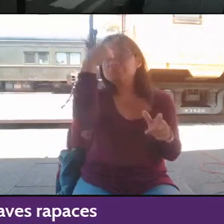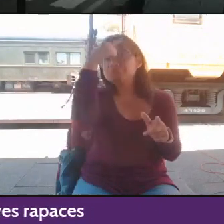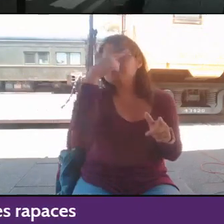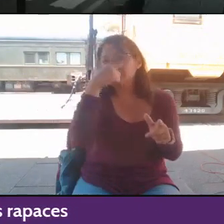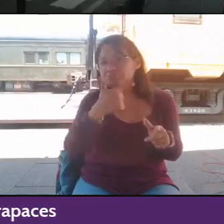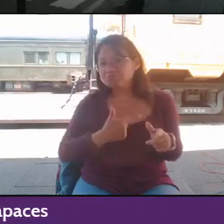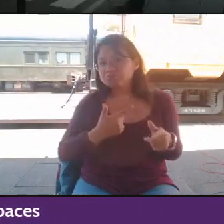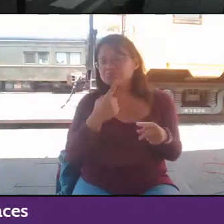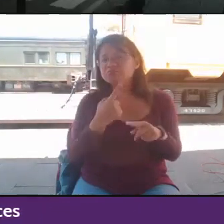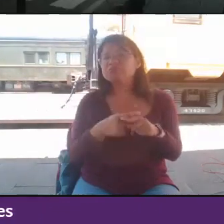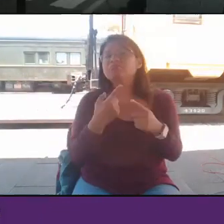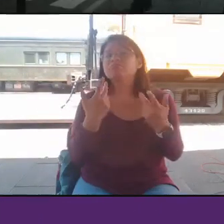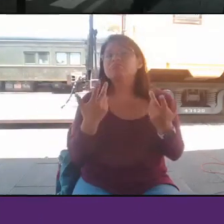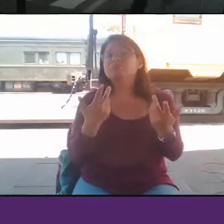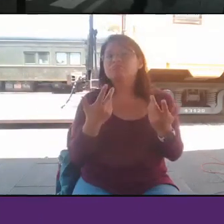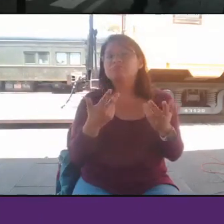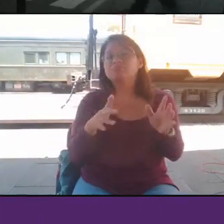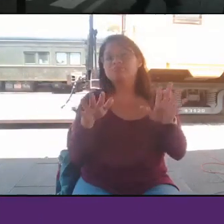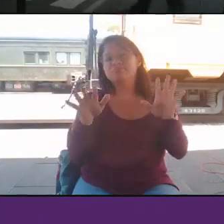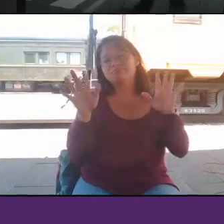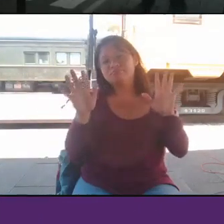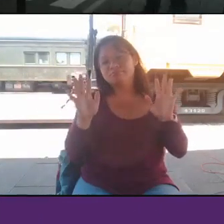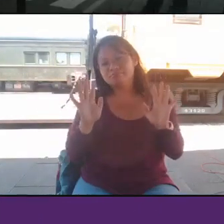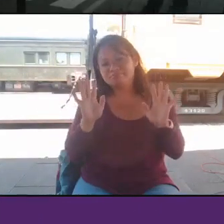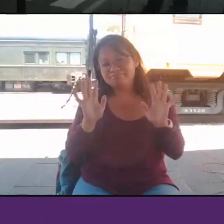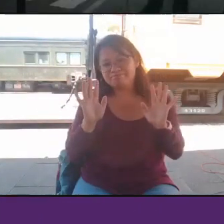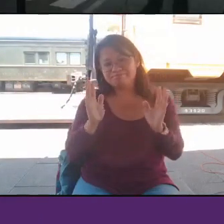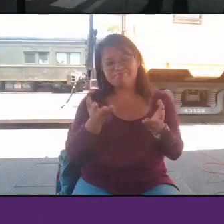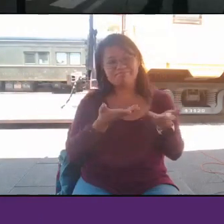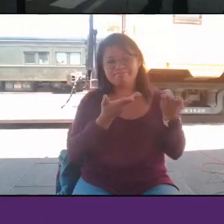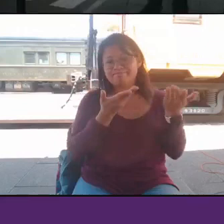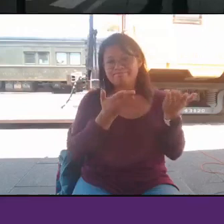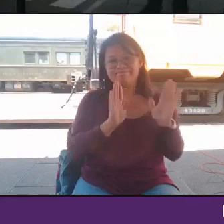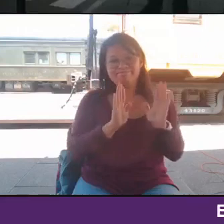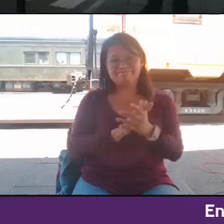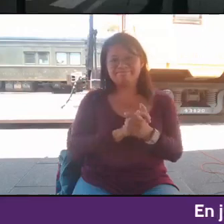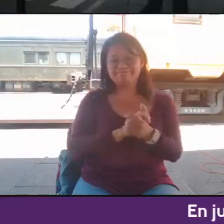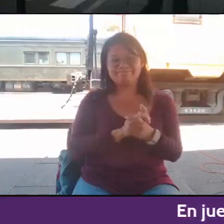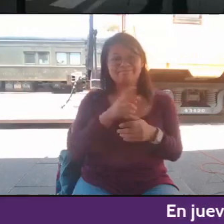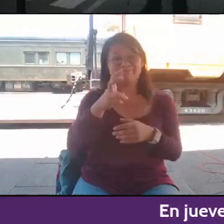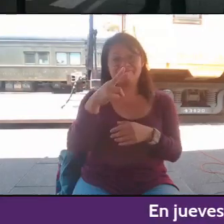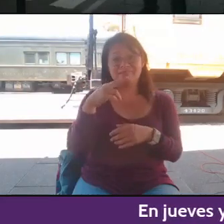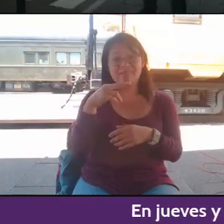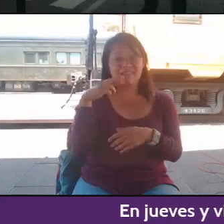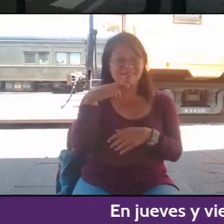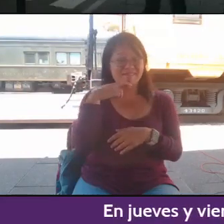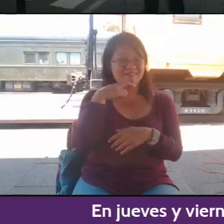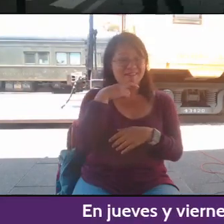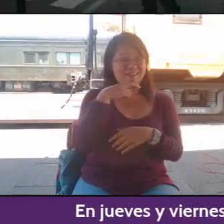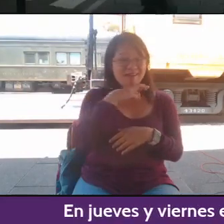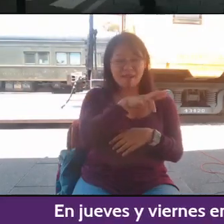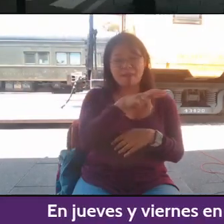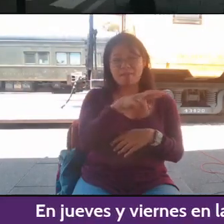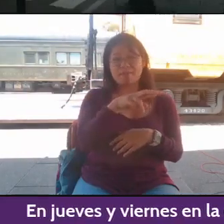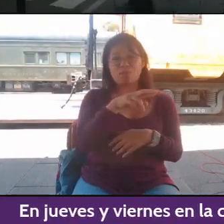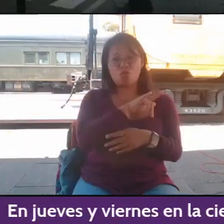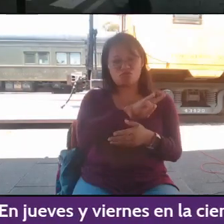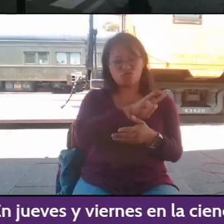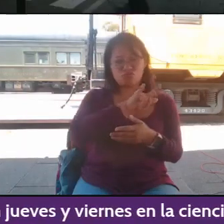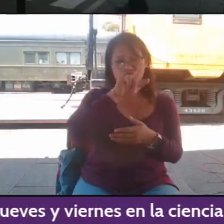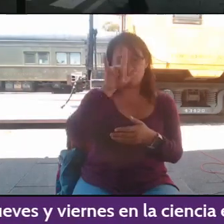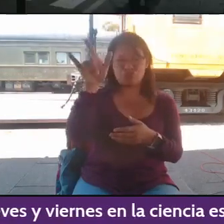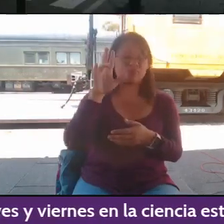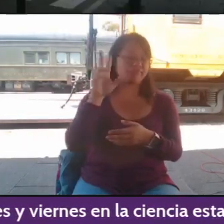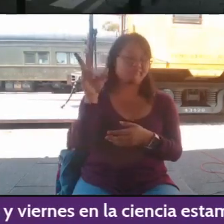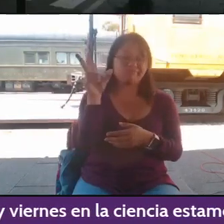más? Pues ahí andan, ¿no? Las rapaces nocturnas no vuelan rápido, no pueden volar rápido. Las rapaces nocturnas